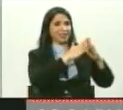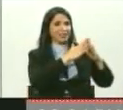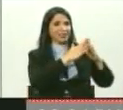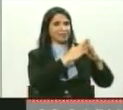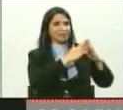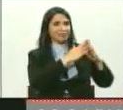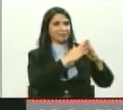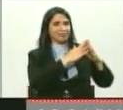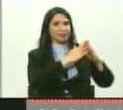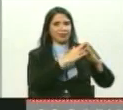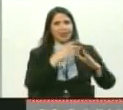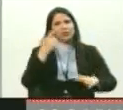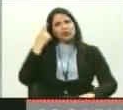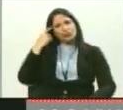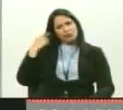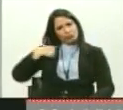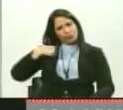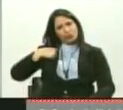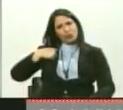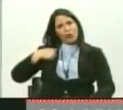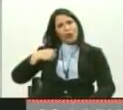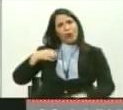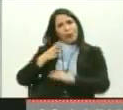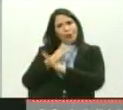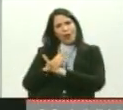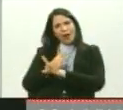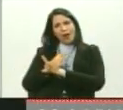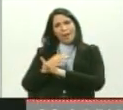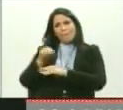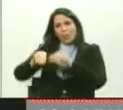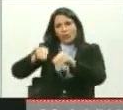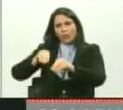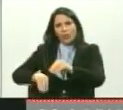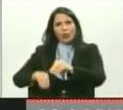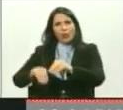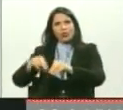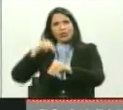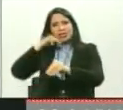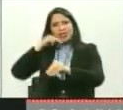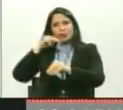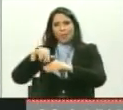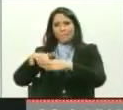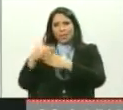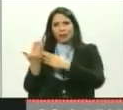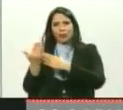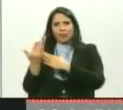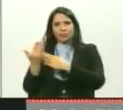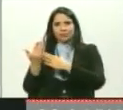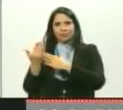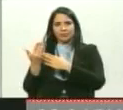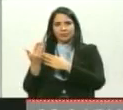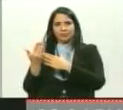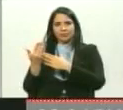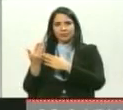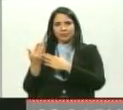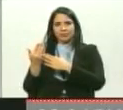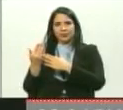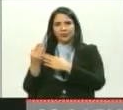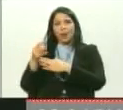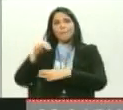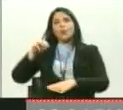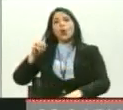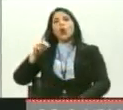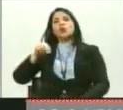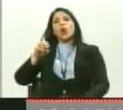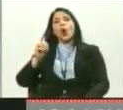Estos días jugamos Monopolio con los nietos. Una madrugada. Monopolio, un juego